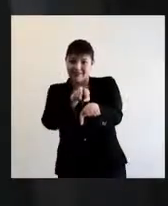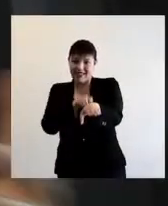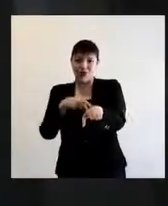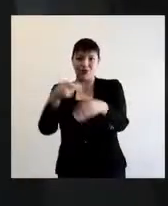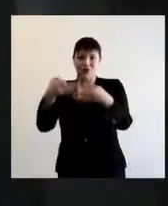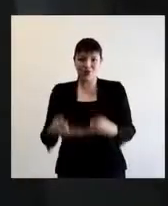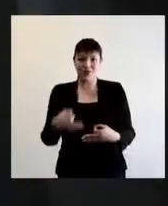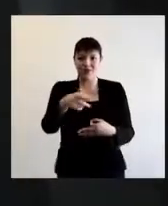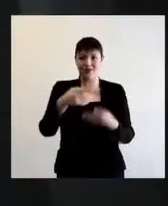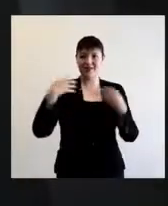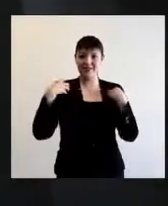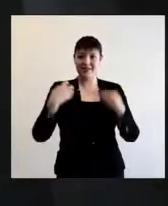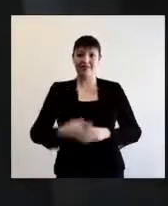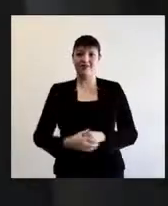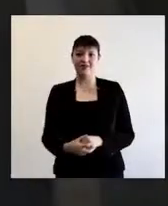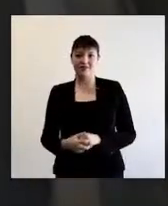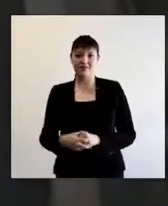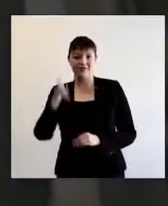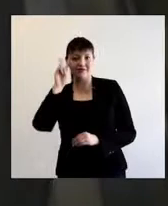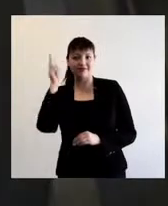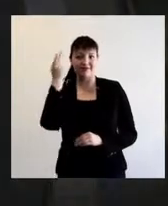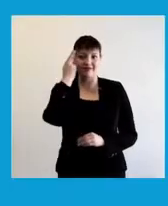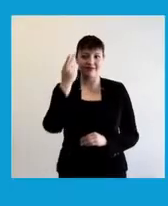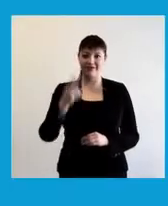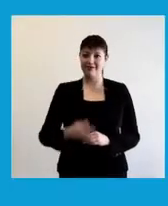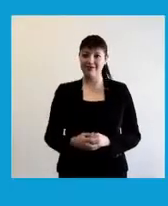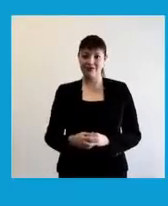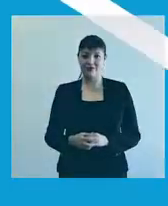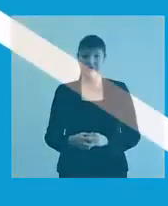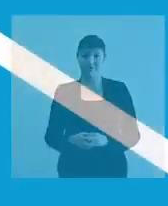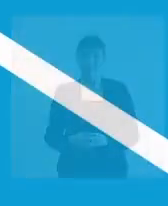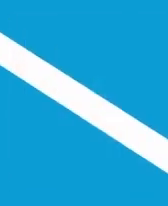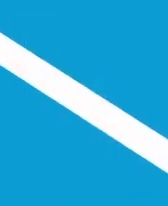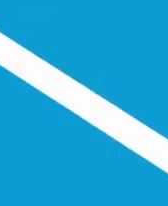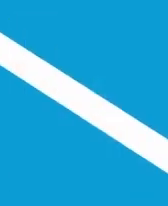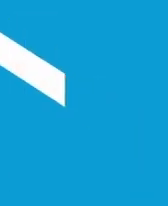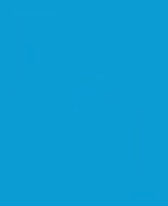Mi seguridad es tu responsabilidad. Haz el clic.